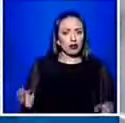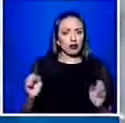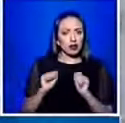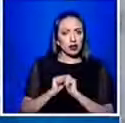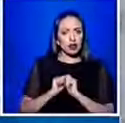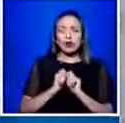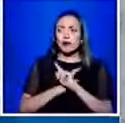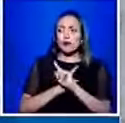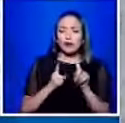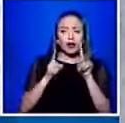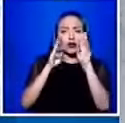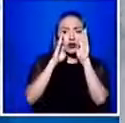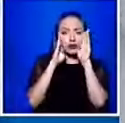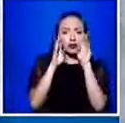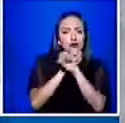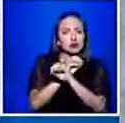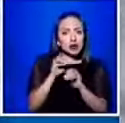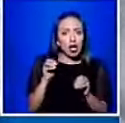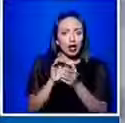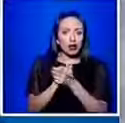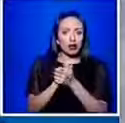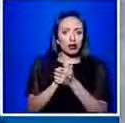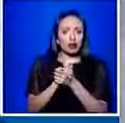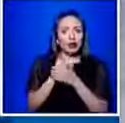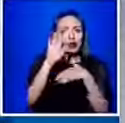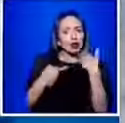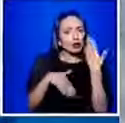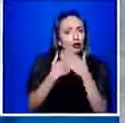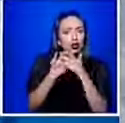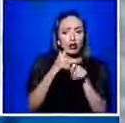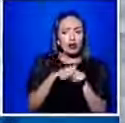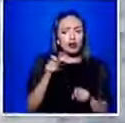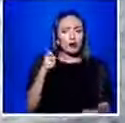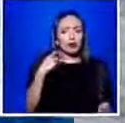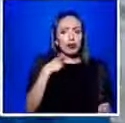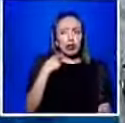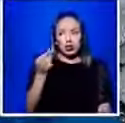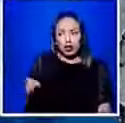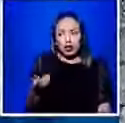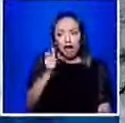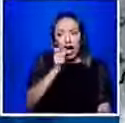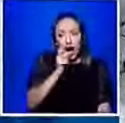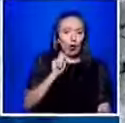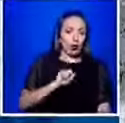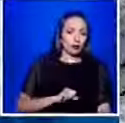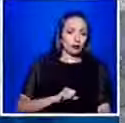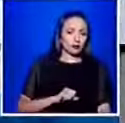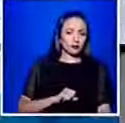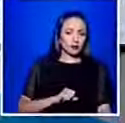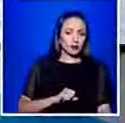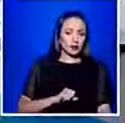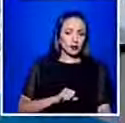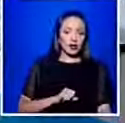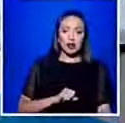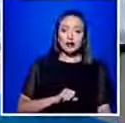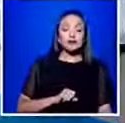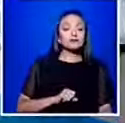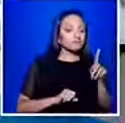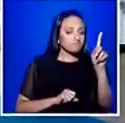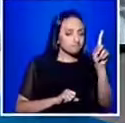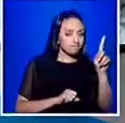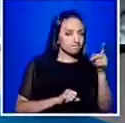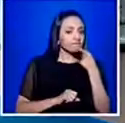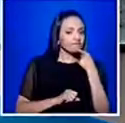atención, la verdad, todo el tiempo aquí constantemente un desperdicio de agua en el sector. Vecina, no, a diario lo decimos,